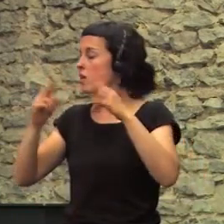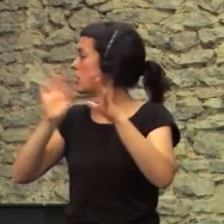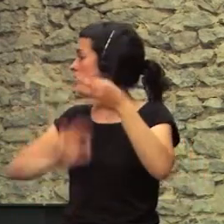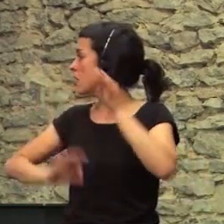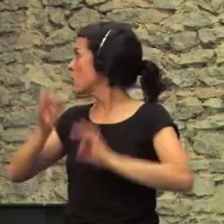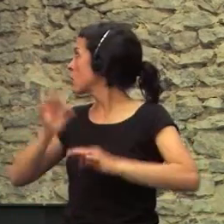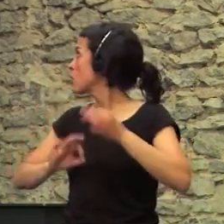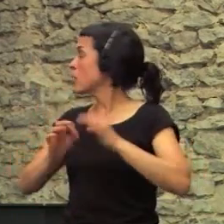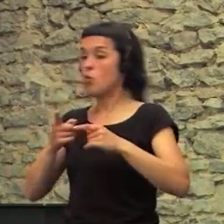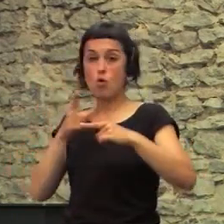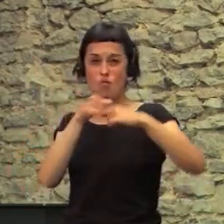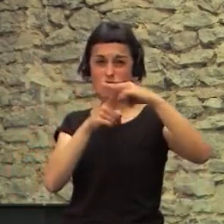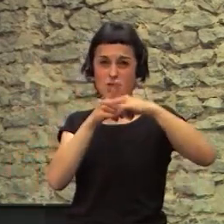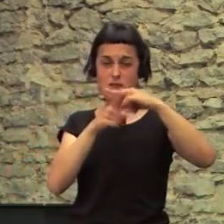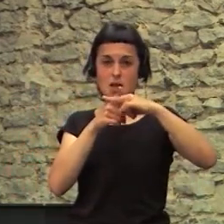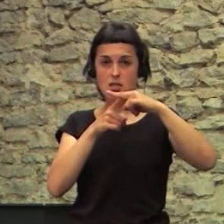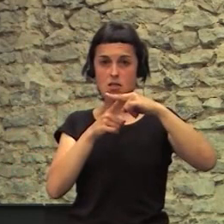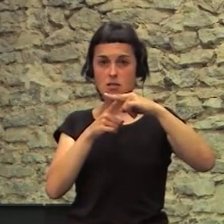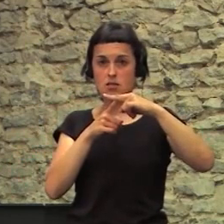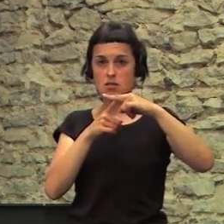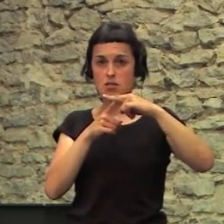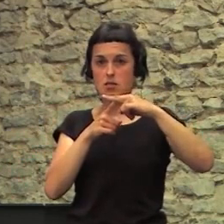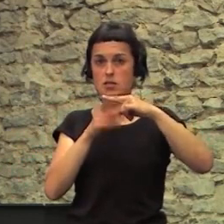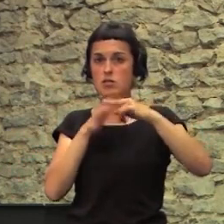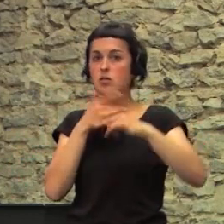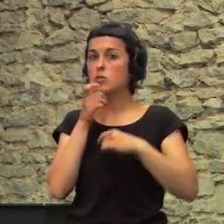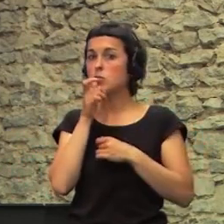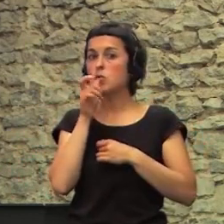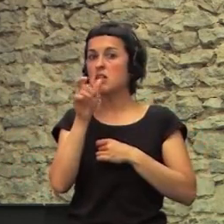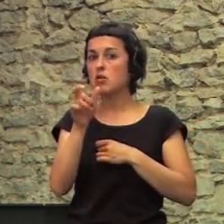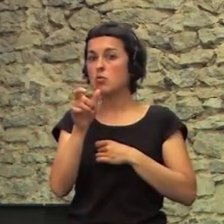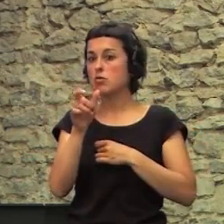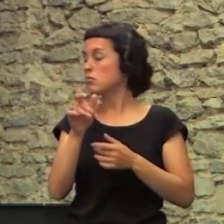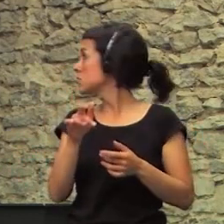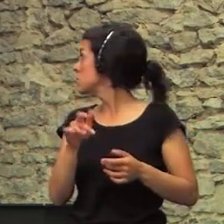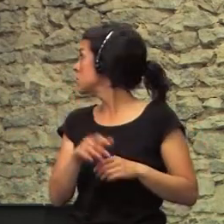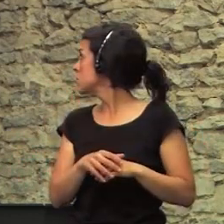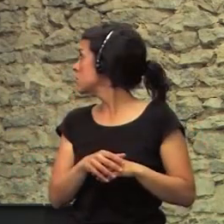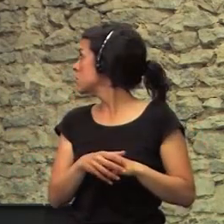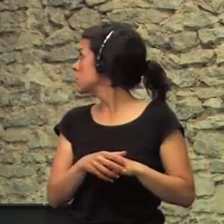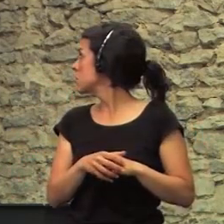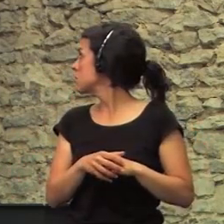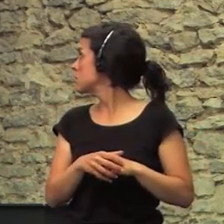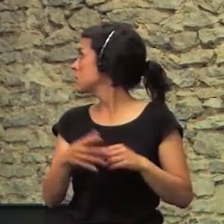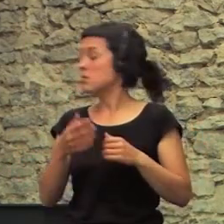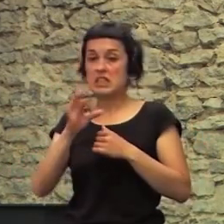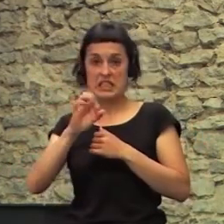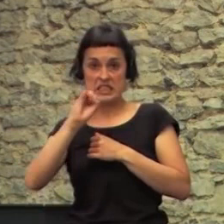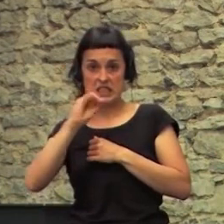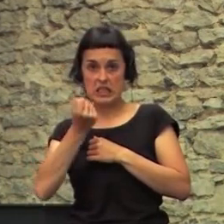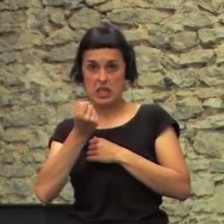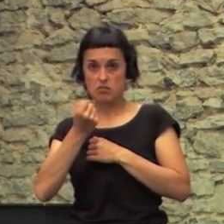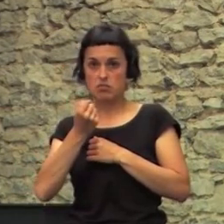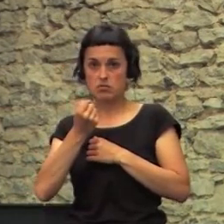porque depende si tiene algún tipo de, la palabra lo dice, insensibilidad a los andrógenos, sus células no reconocen los andrógenos.